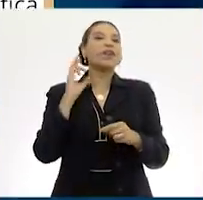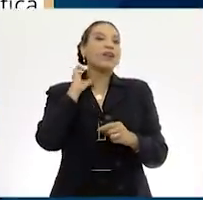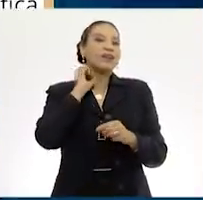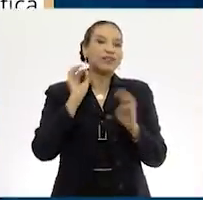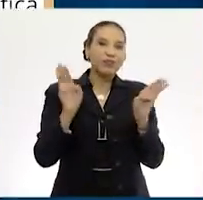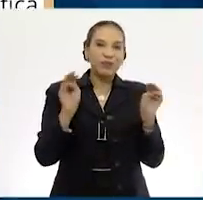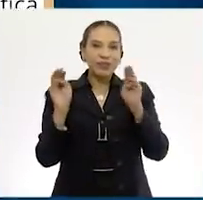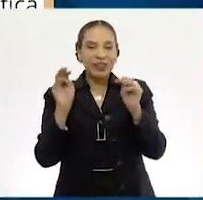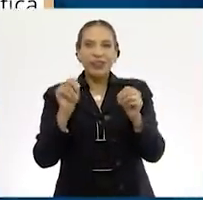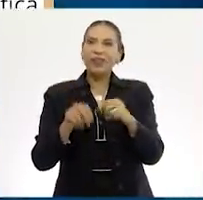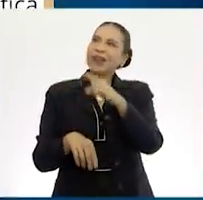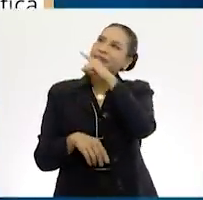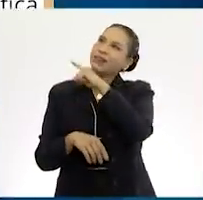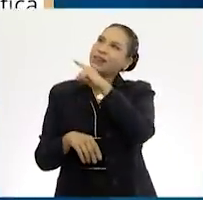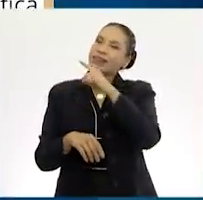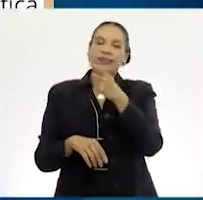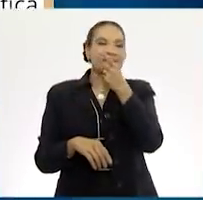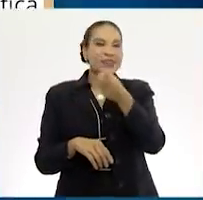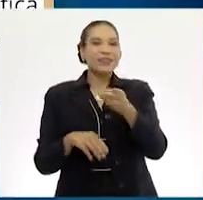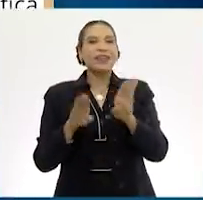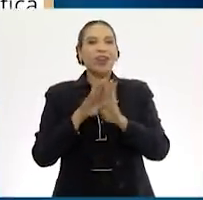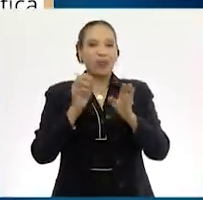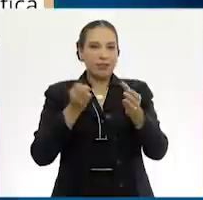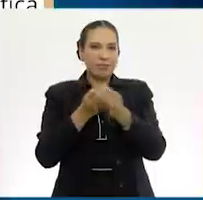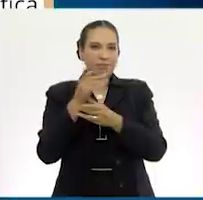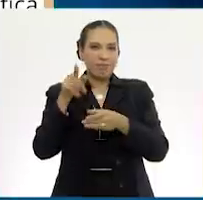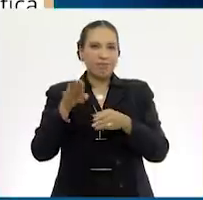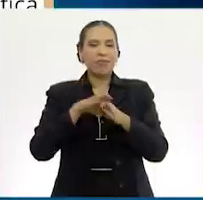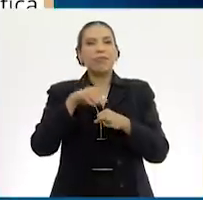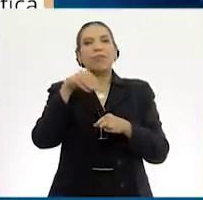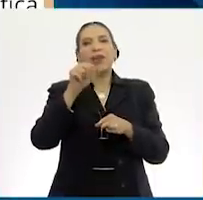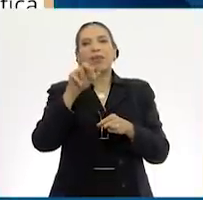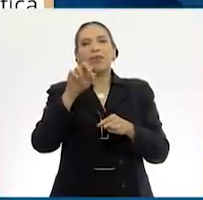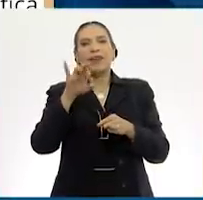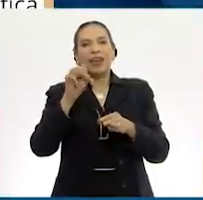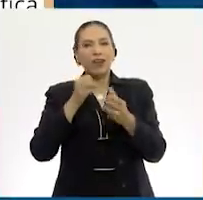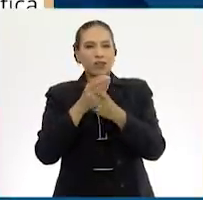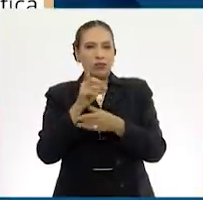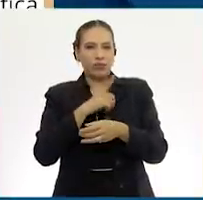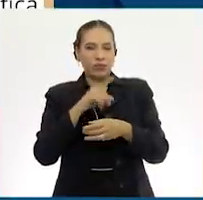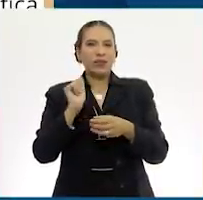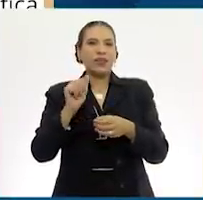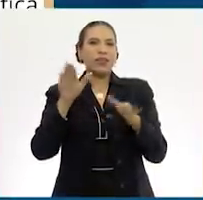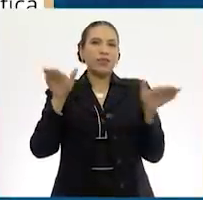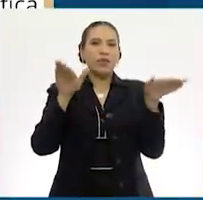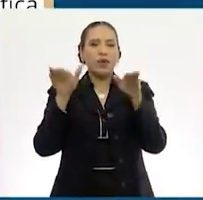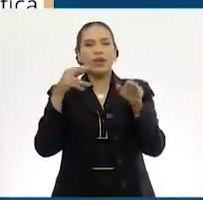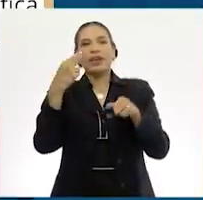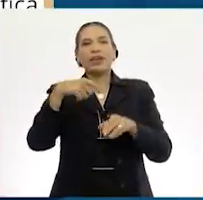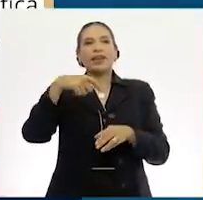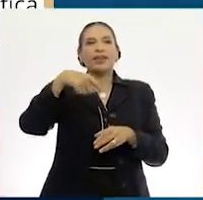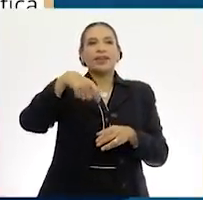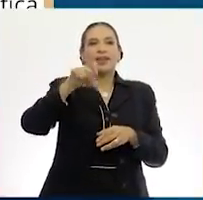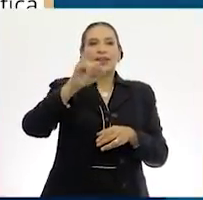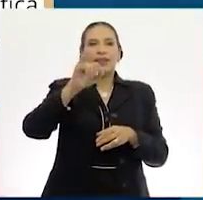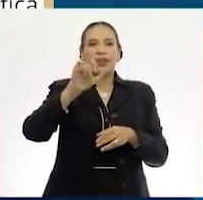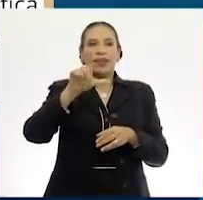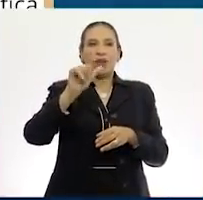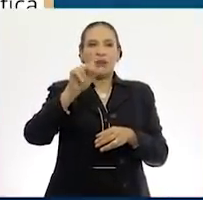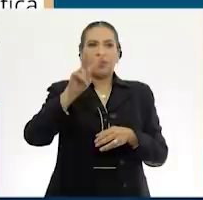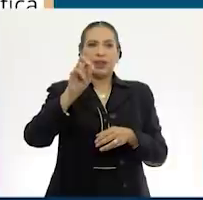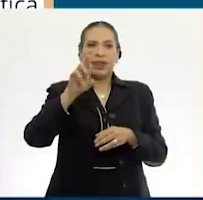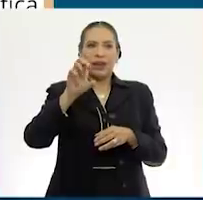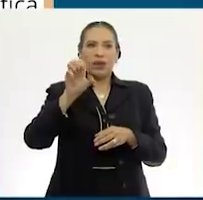murciélagos. Los murciélagos dice que son mamíferos voladores también, conocidos como quirópteros, que significa